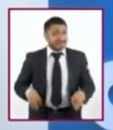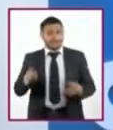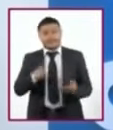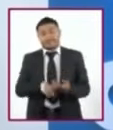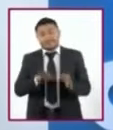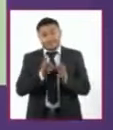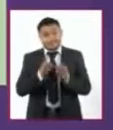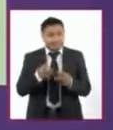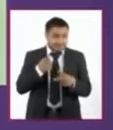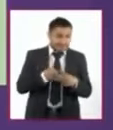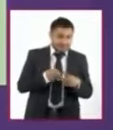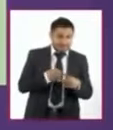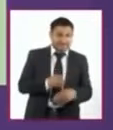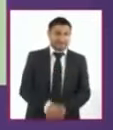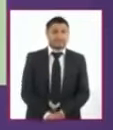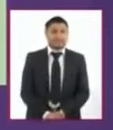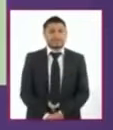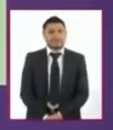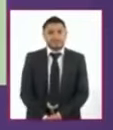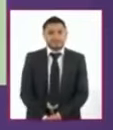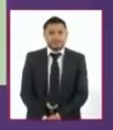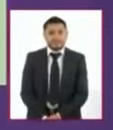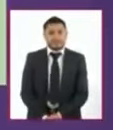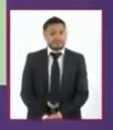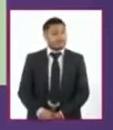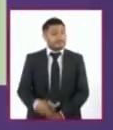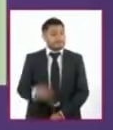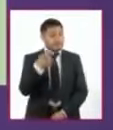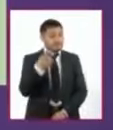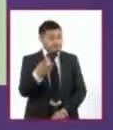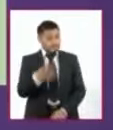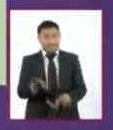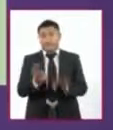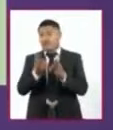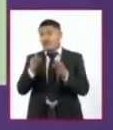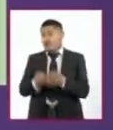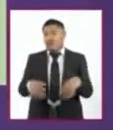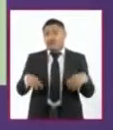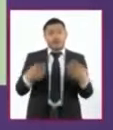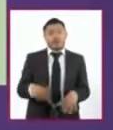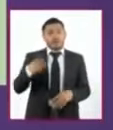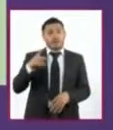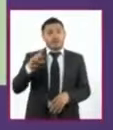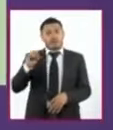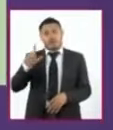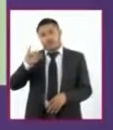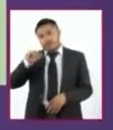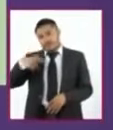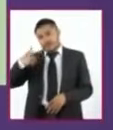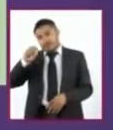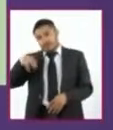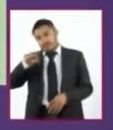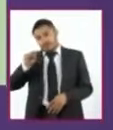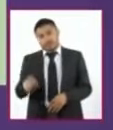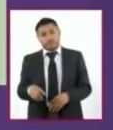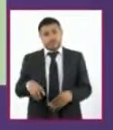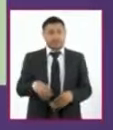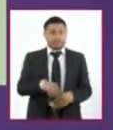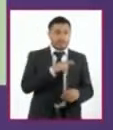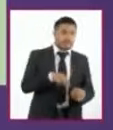figuras simétricas. Como pueden ver, las figuras son polígonos regulares e